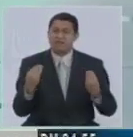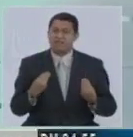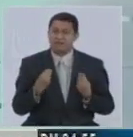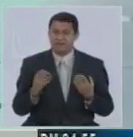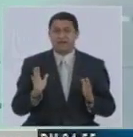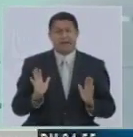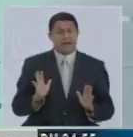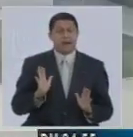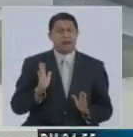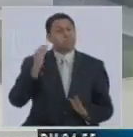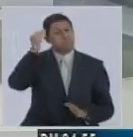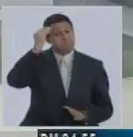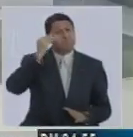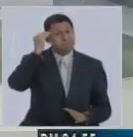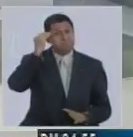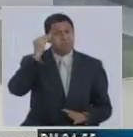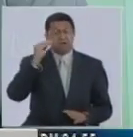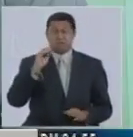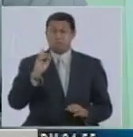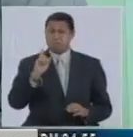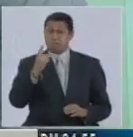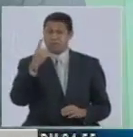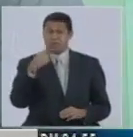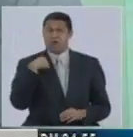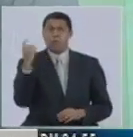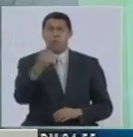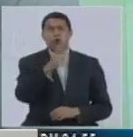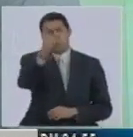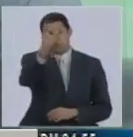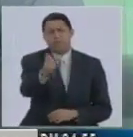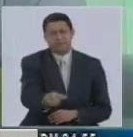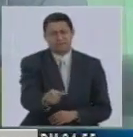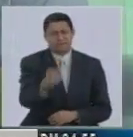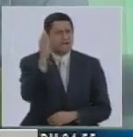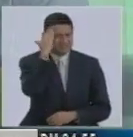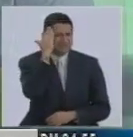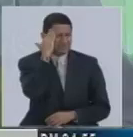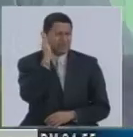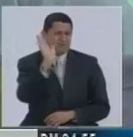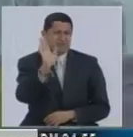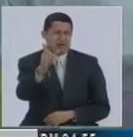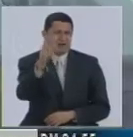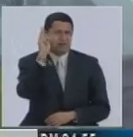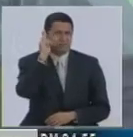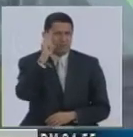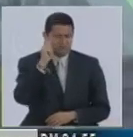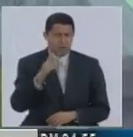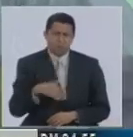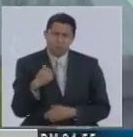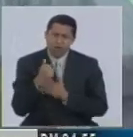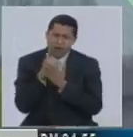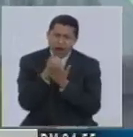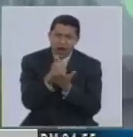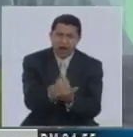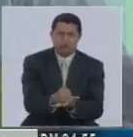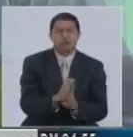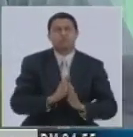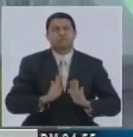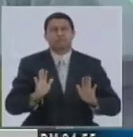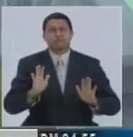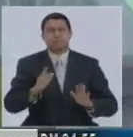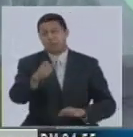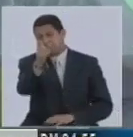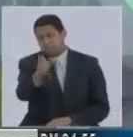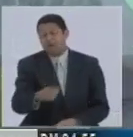es que de entrada busquemos una persona que de verdad tenga la disposición de ayudarnos, ¿sí? Y persona